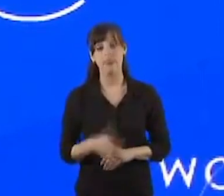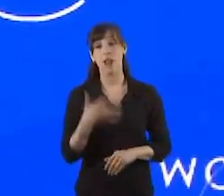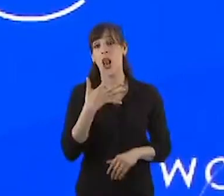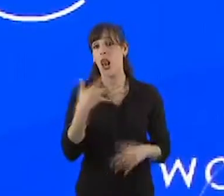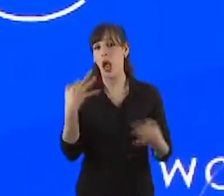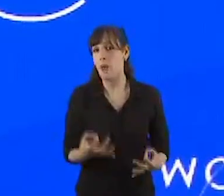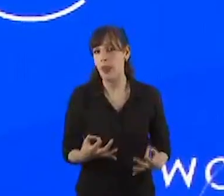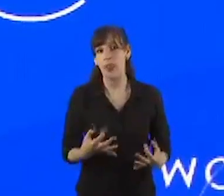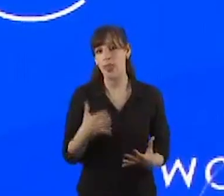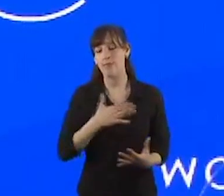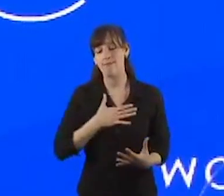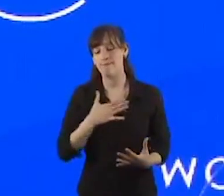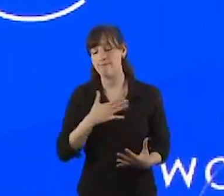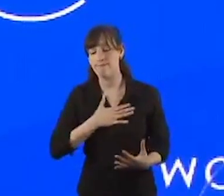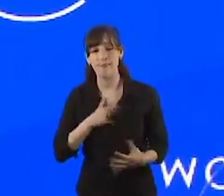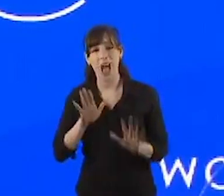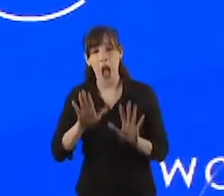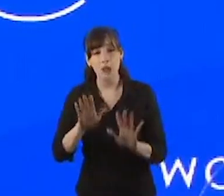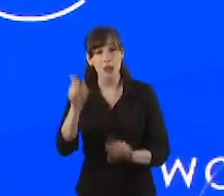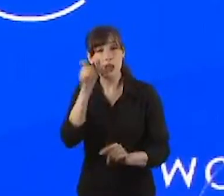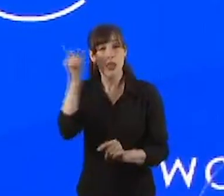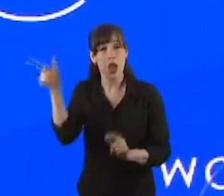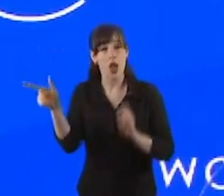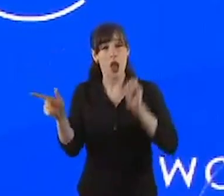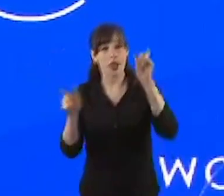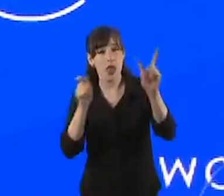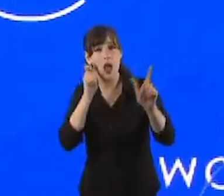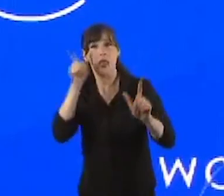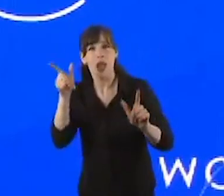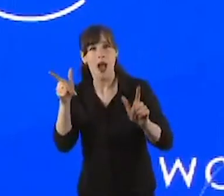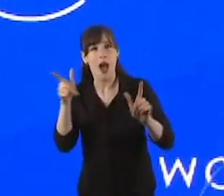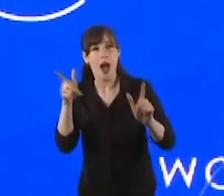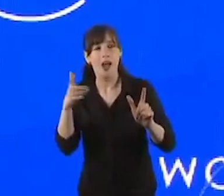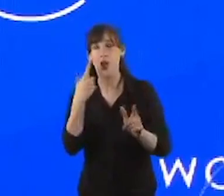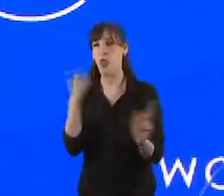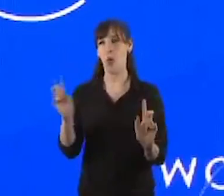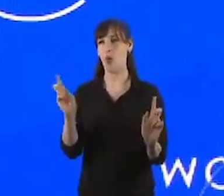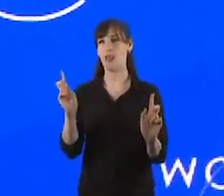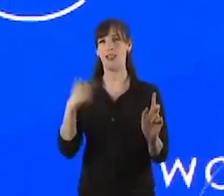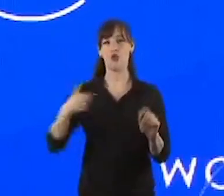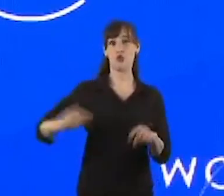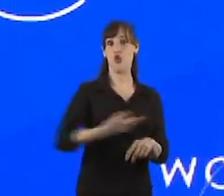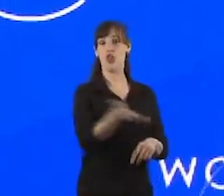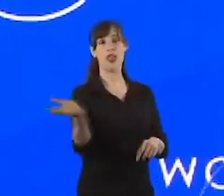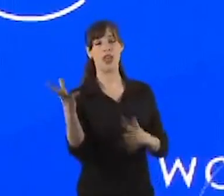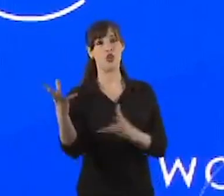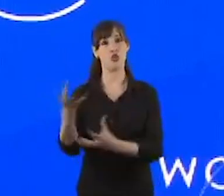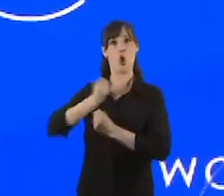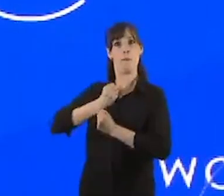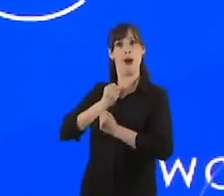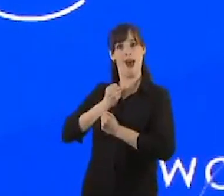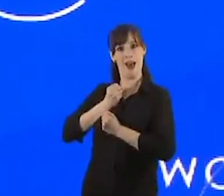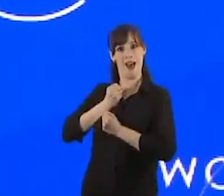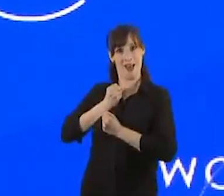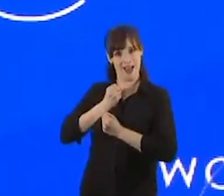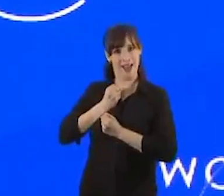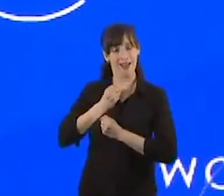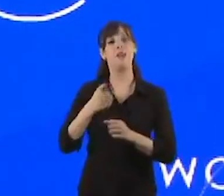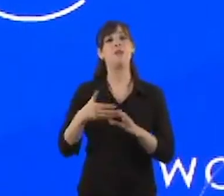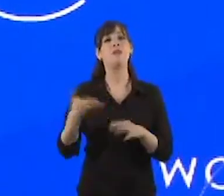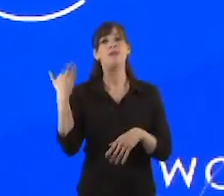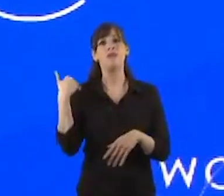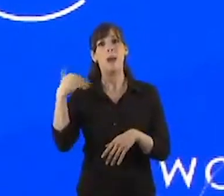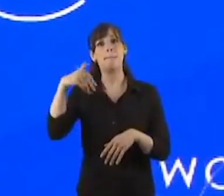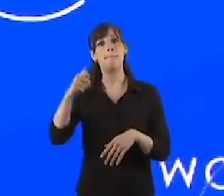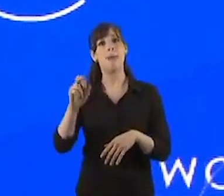Lamentablemente, estas ideas nocivas han pregnado fuertemente en nuestra sociedad. Los neomarxistas han sabido cooptar el sentido